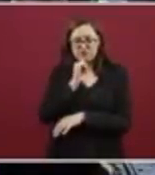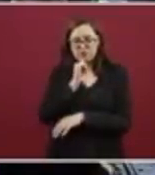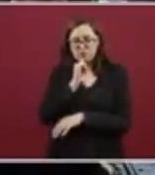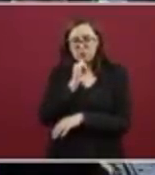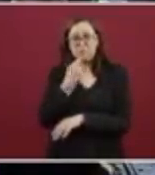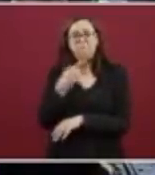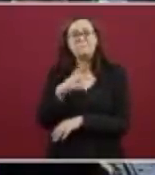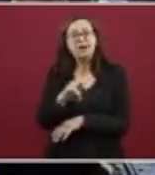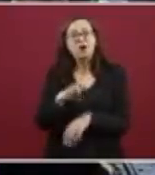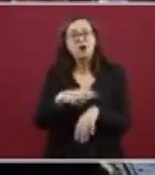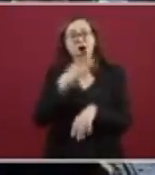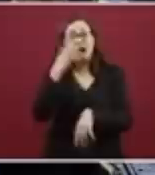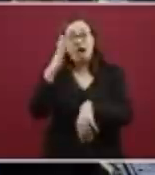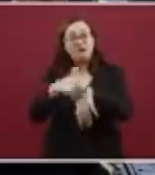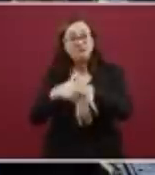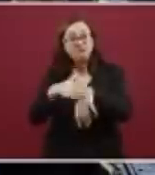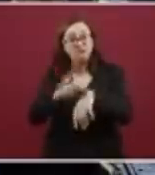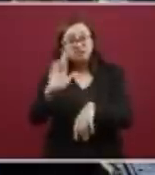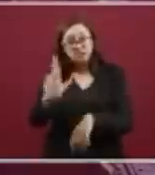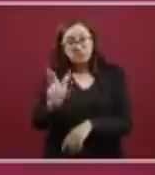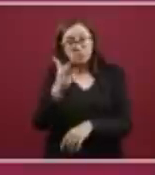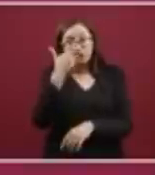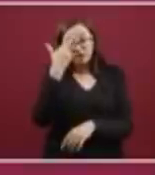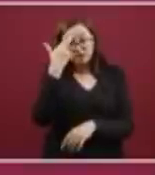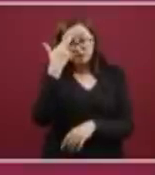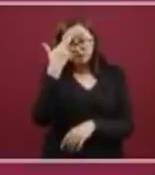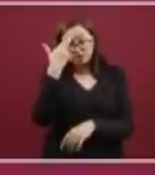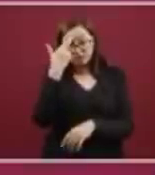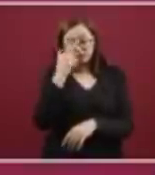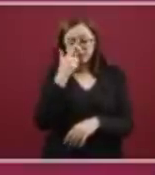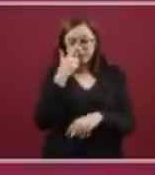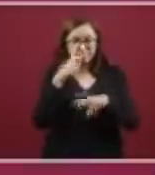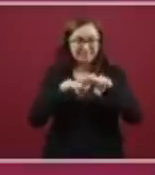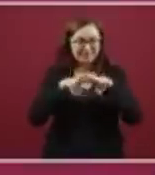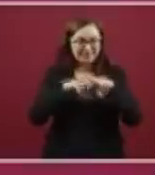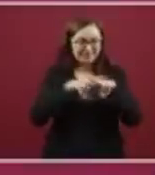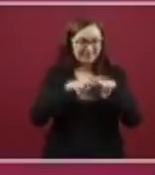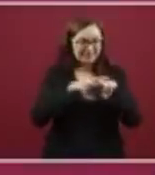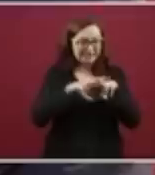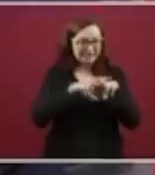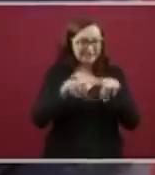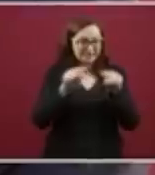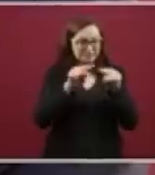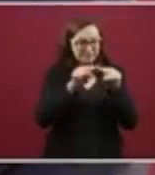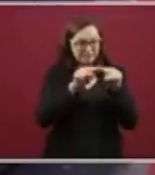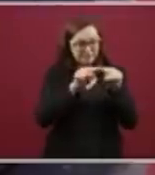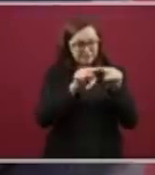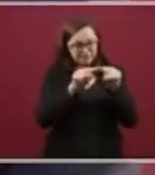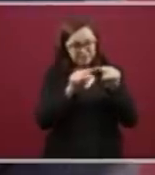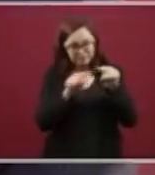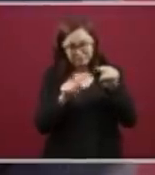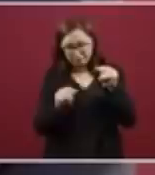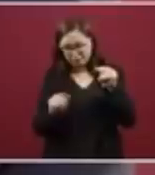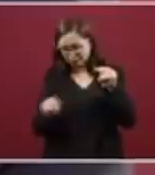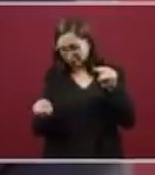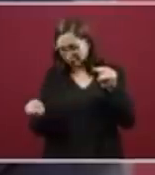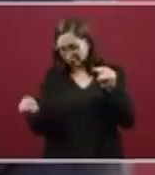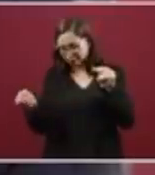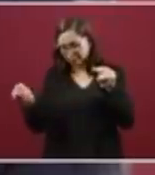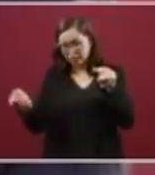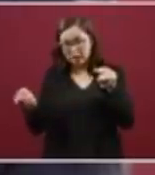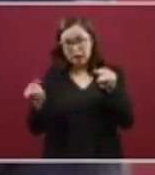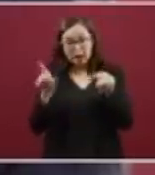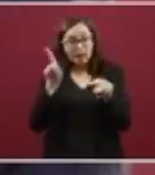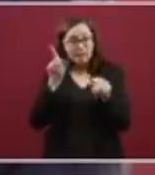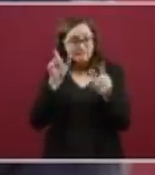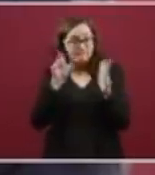que la mitad del trazo, la mitad de los 1.500 kilómetros del